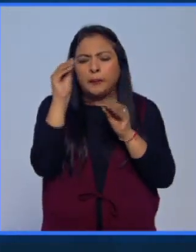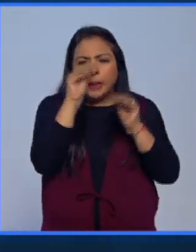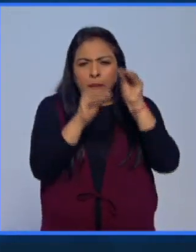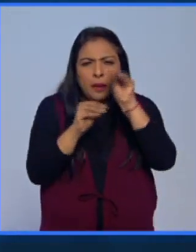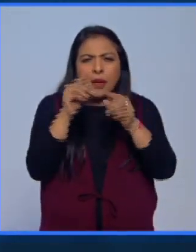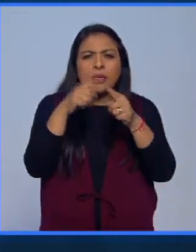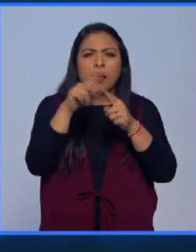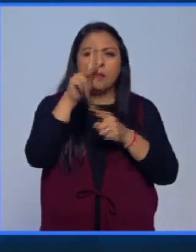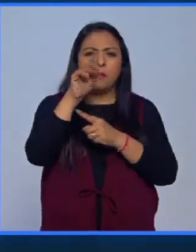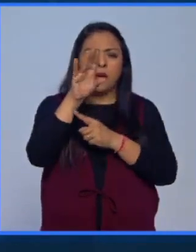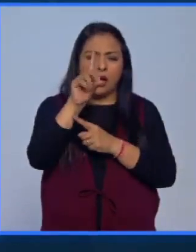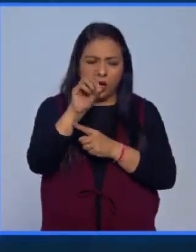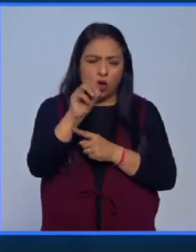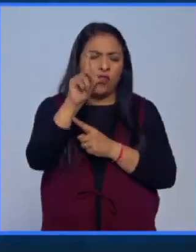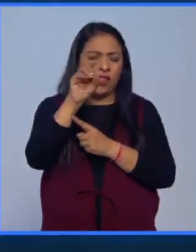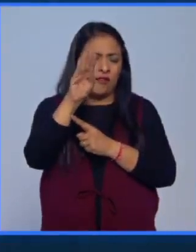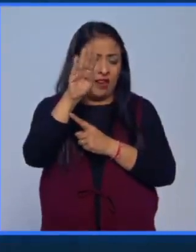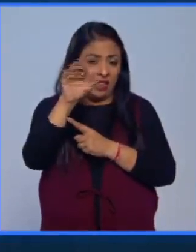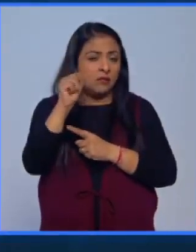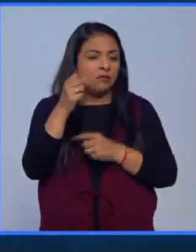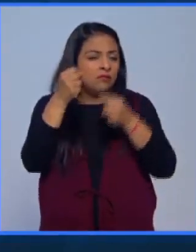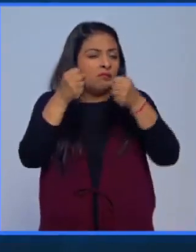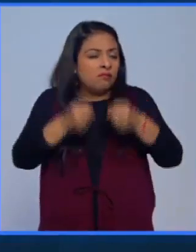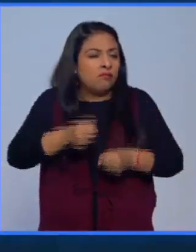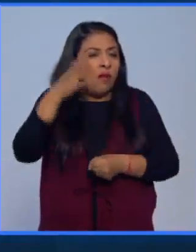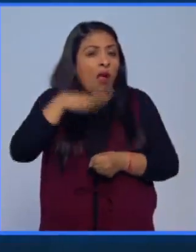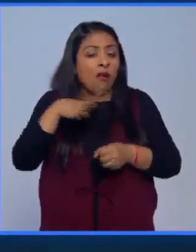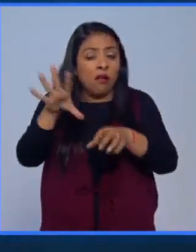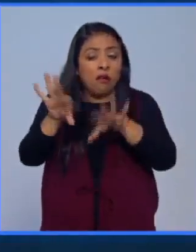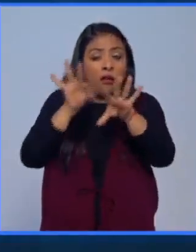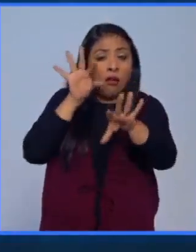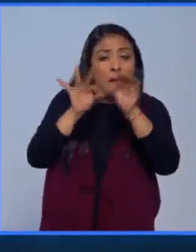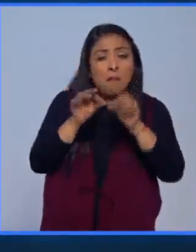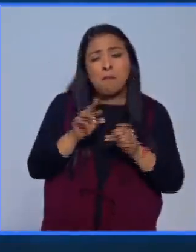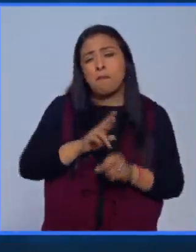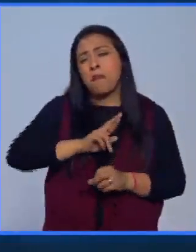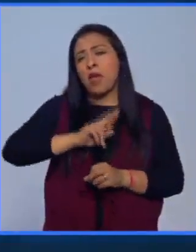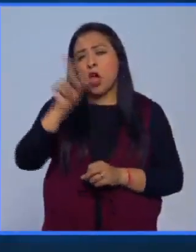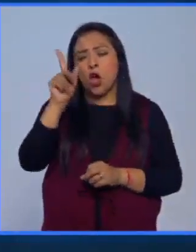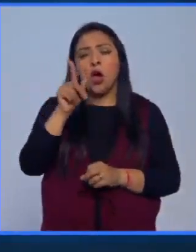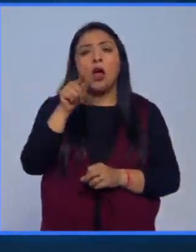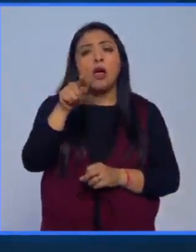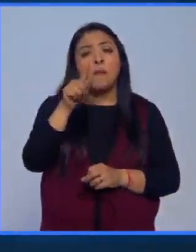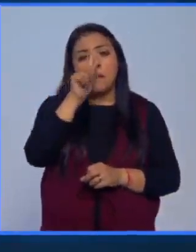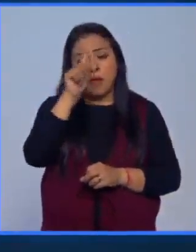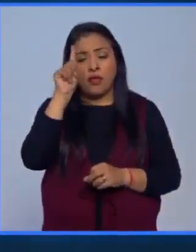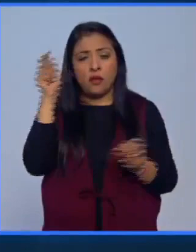por Paco de Blas y, sin lugar a dudas, lleva lo mejor de Madrid a este gran encuentro literario.